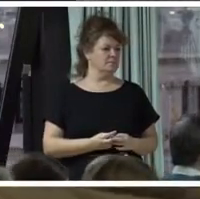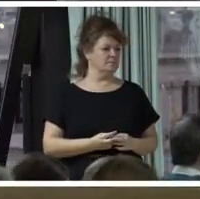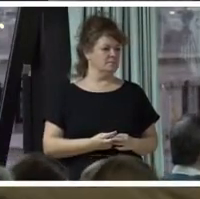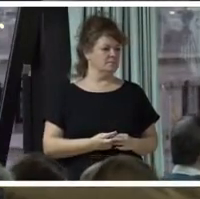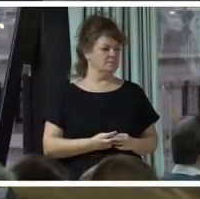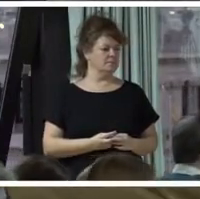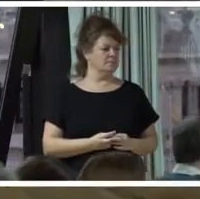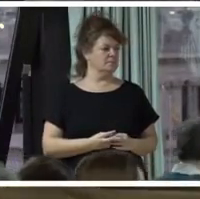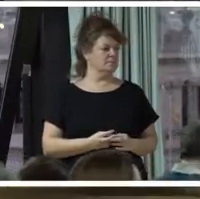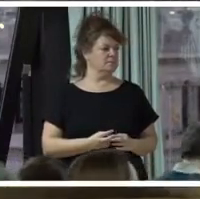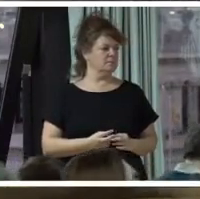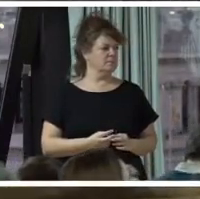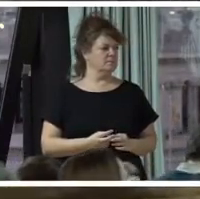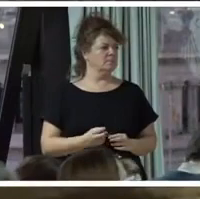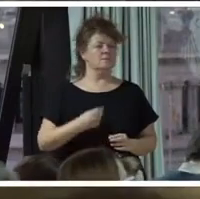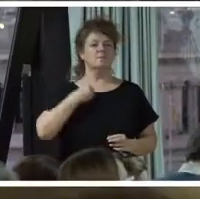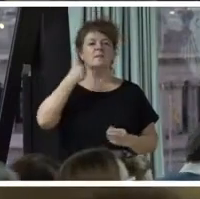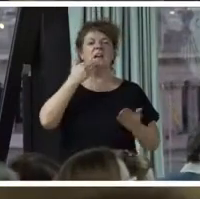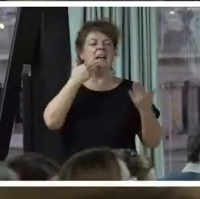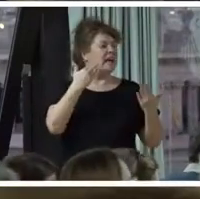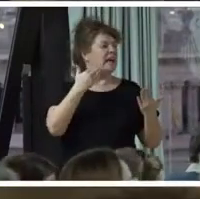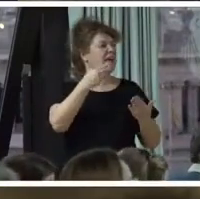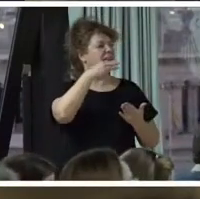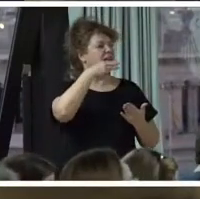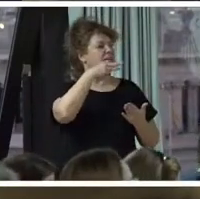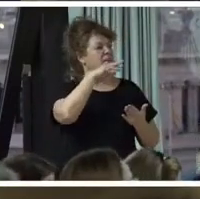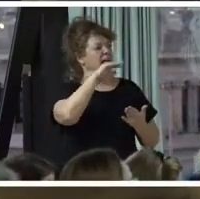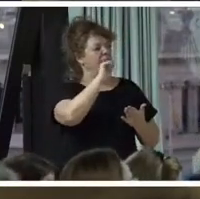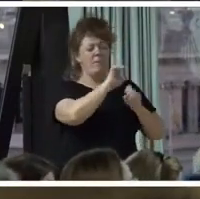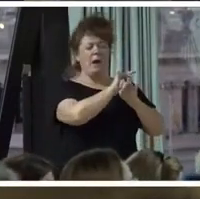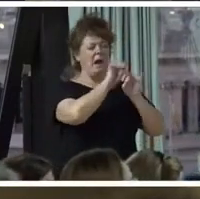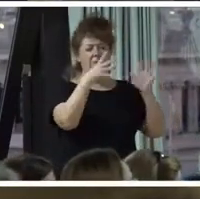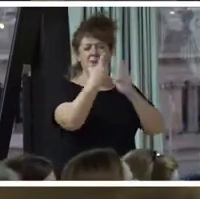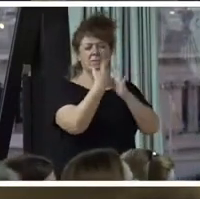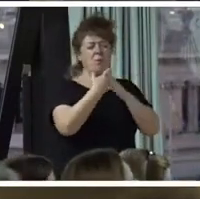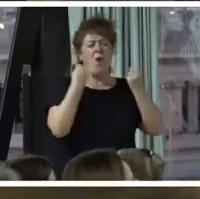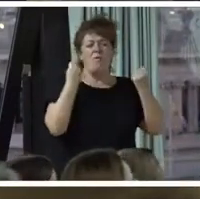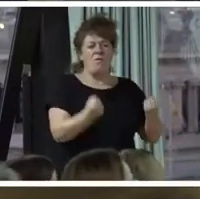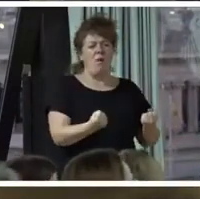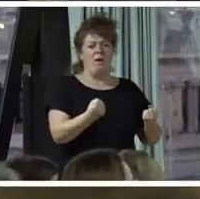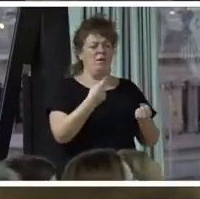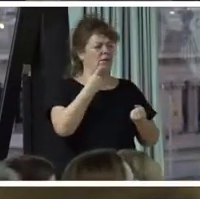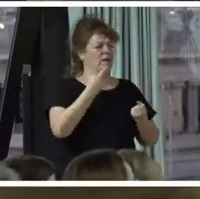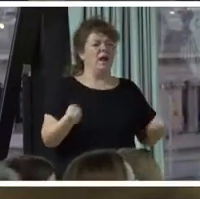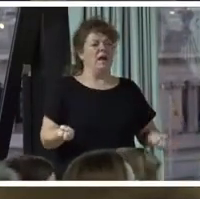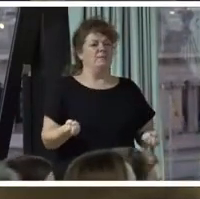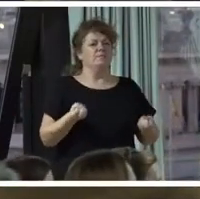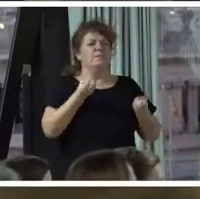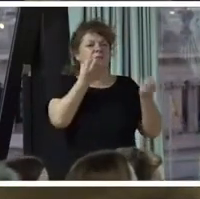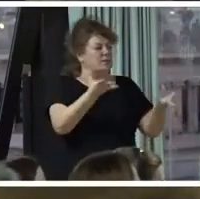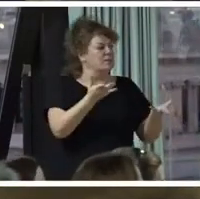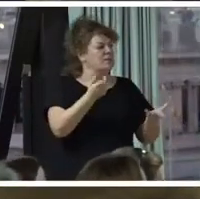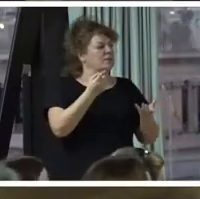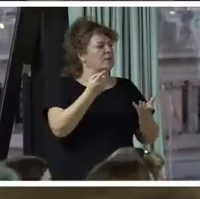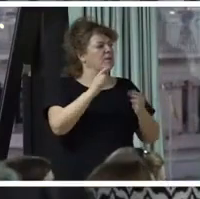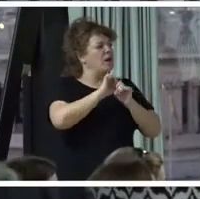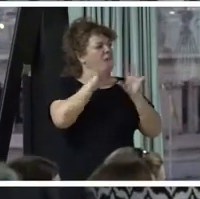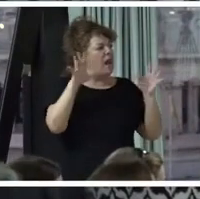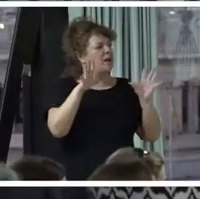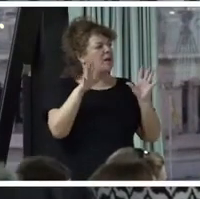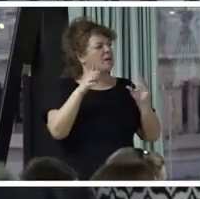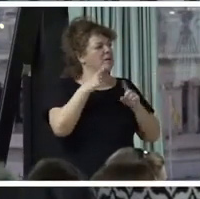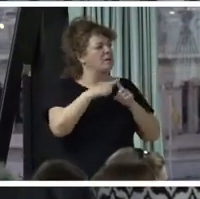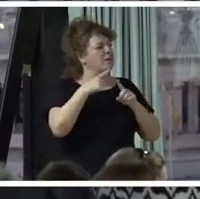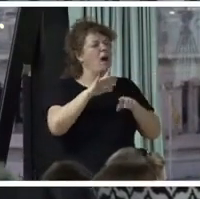Bueno creo que los aplausos lo han dicho todo pero gracias a Mira por la claridad y por la fuerza con la que has enunciado y con la claridad con la que has enunciado